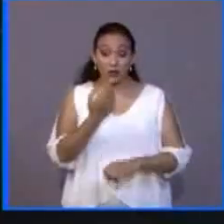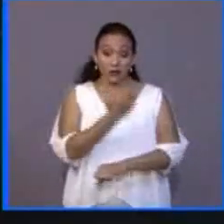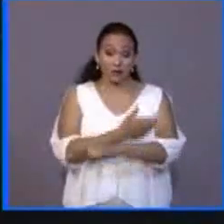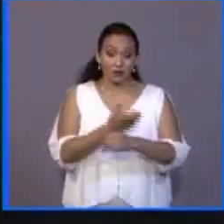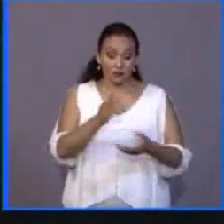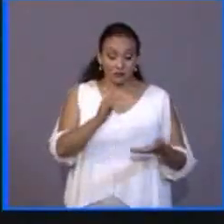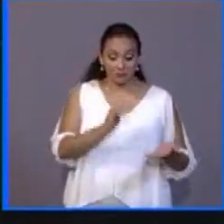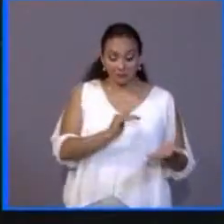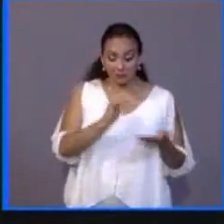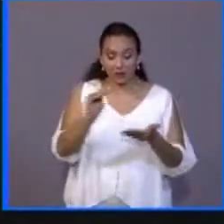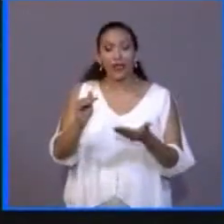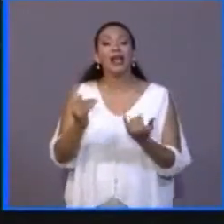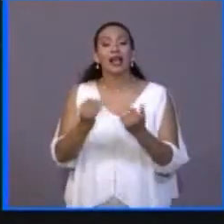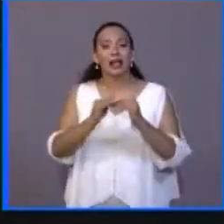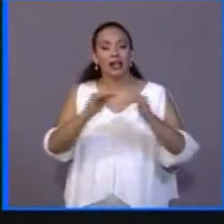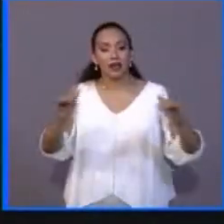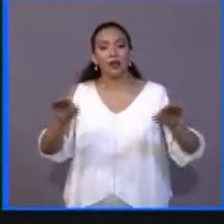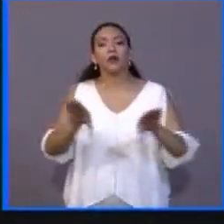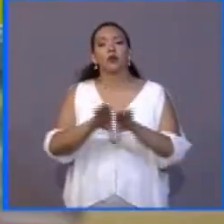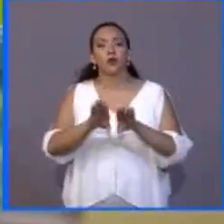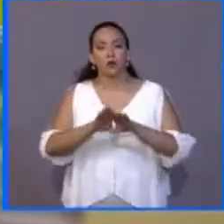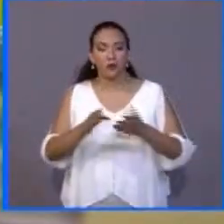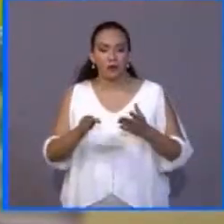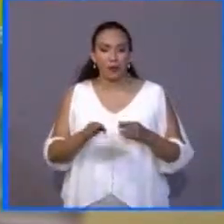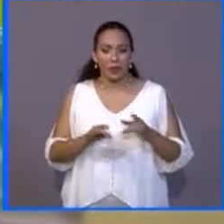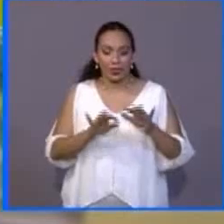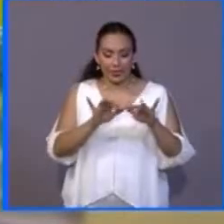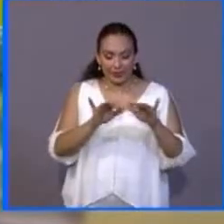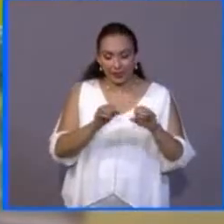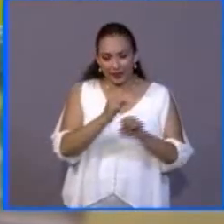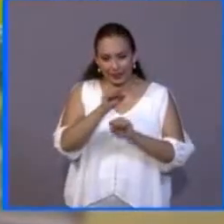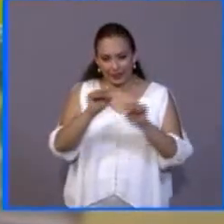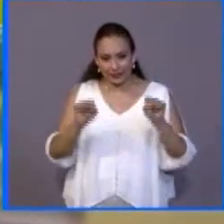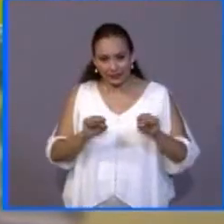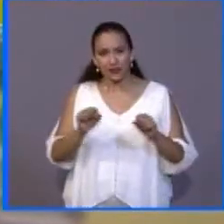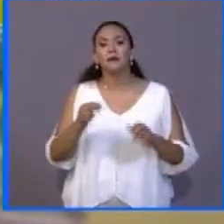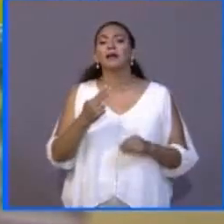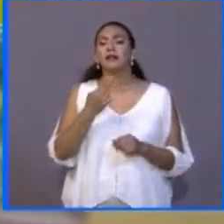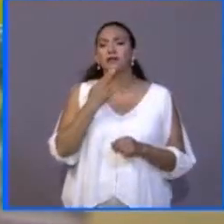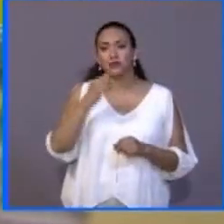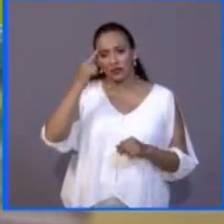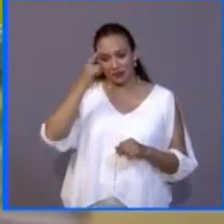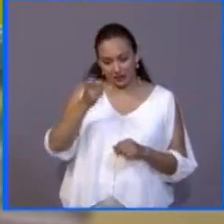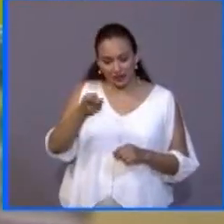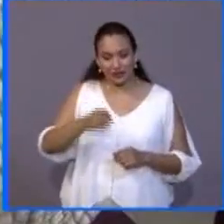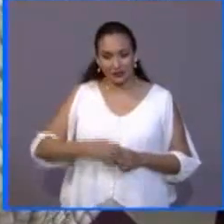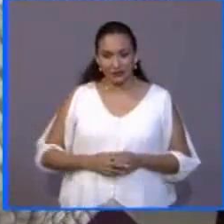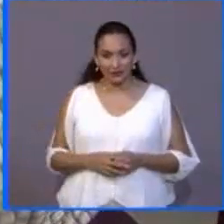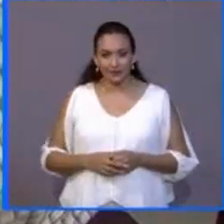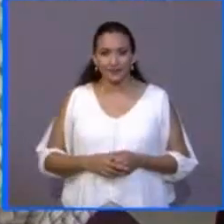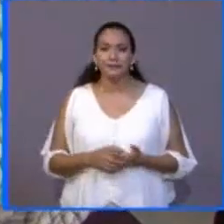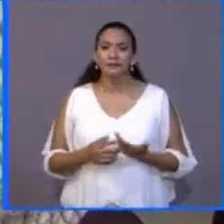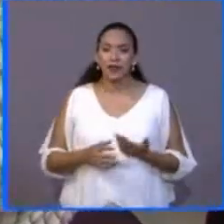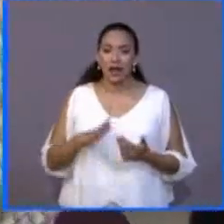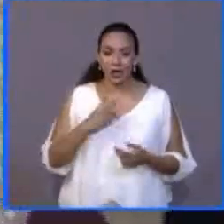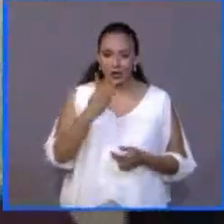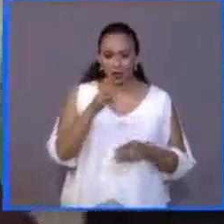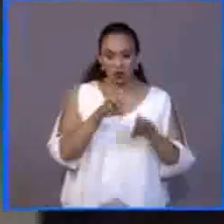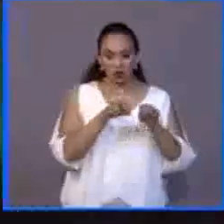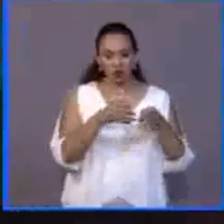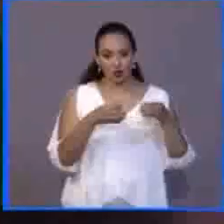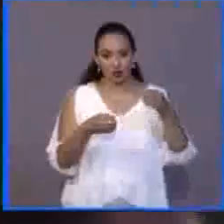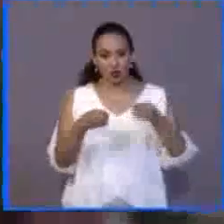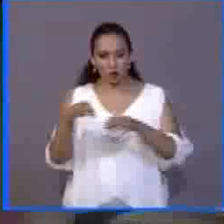se distribuirán de manera equitativa a través del sistema computarizado que se utiliza para esos efectos, entre los 2 juzgados